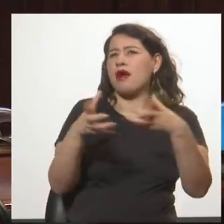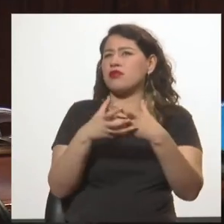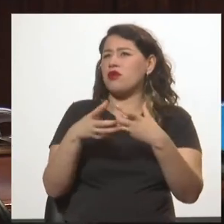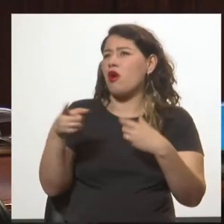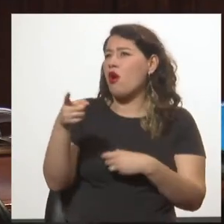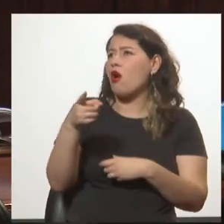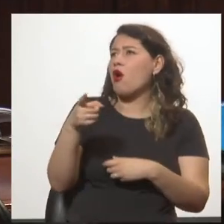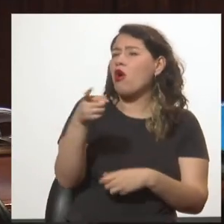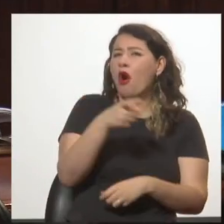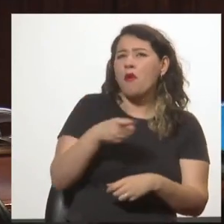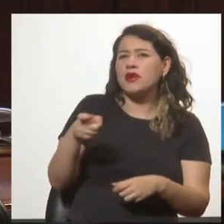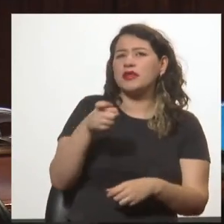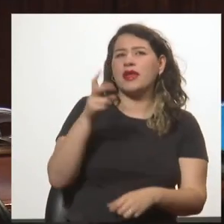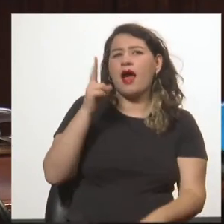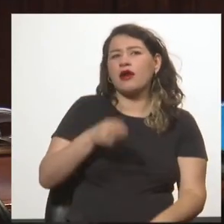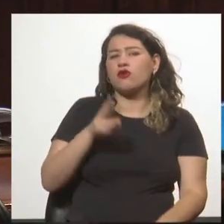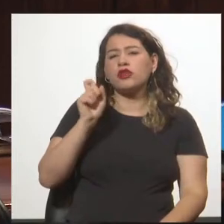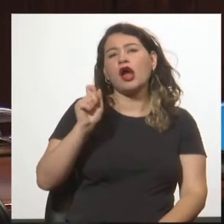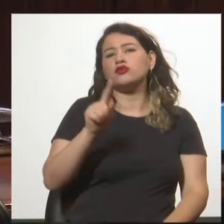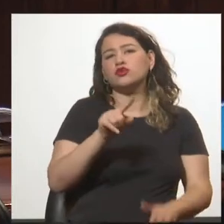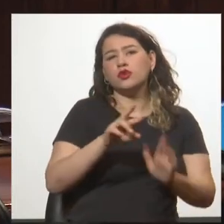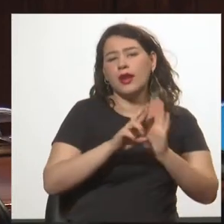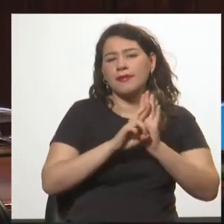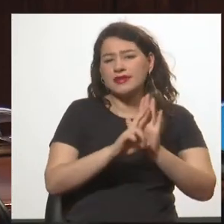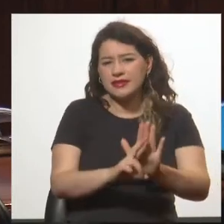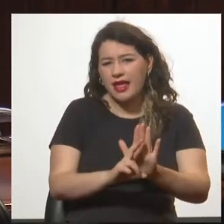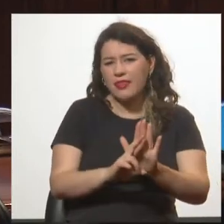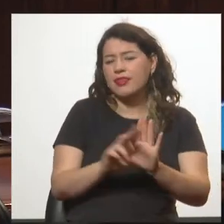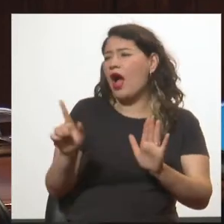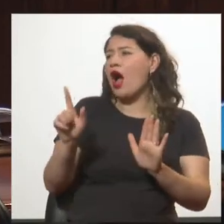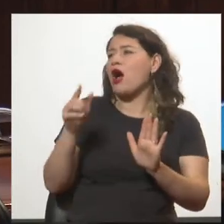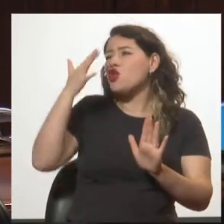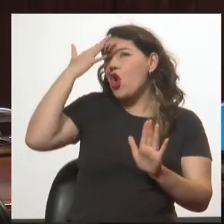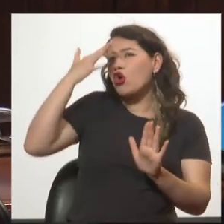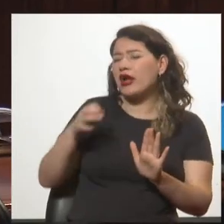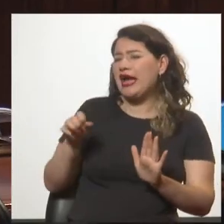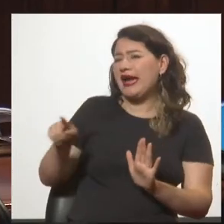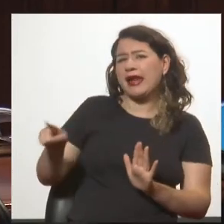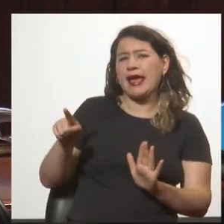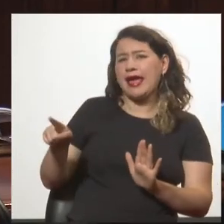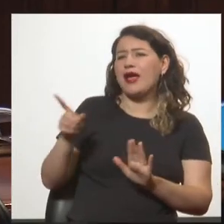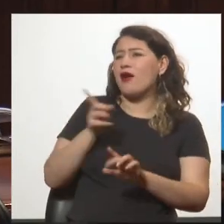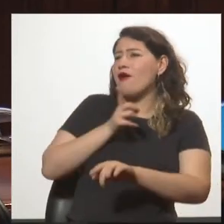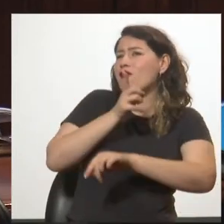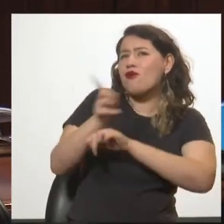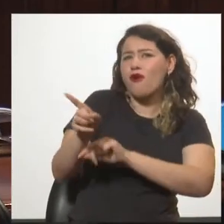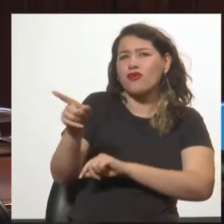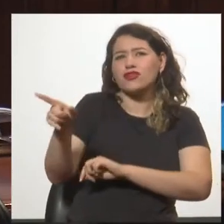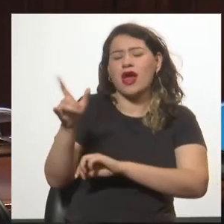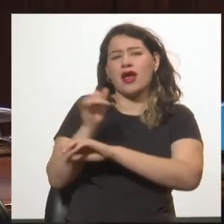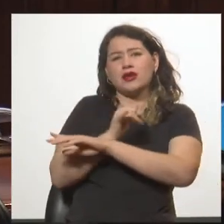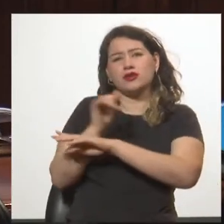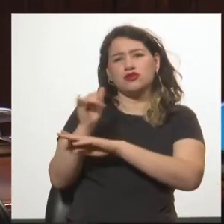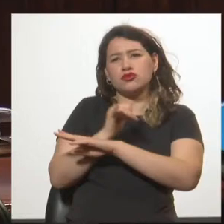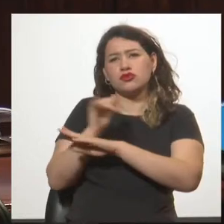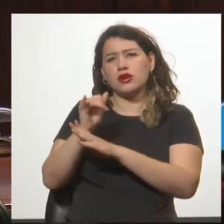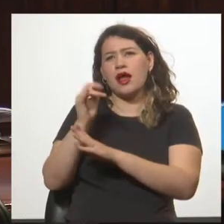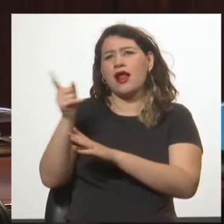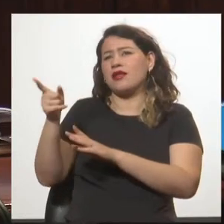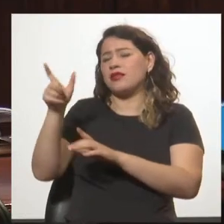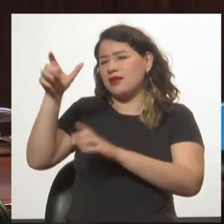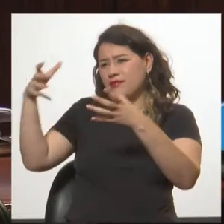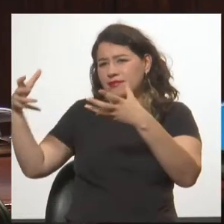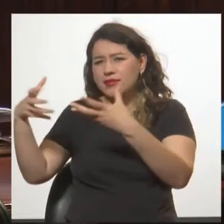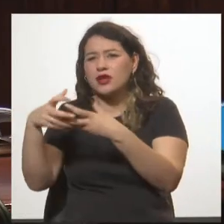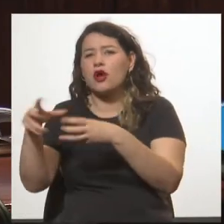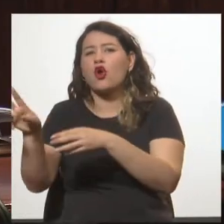renuncia de su representante cuestionó la credibilidad del organismo y apuntó contra la institucionalidad del organismo de contralor